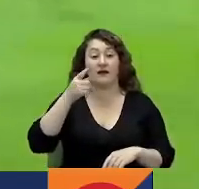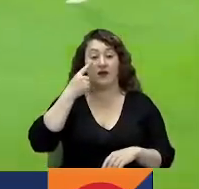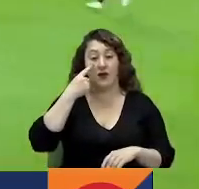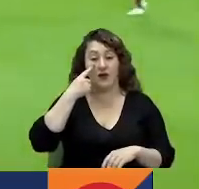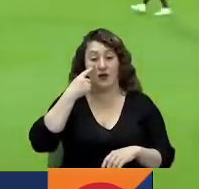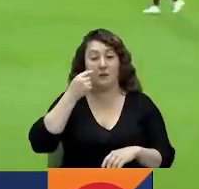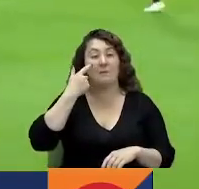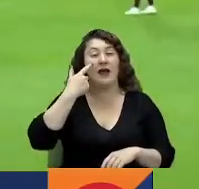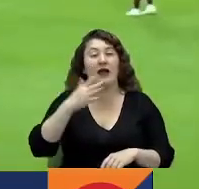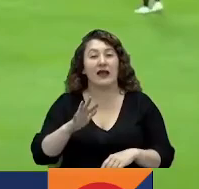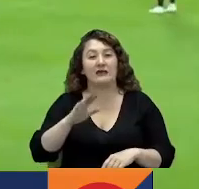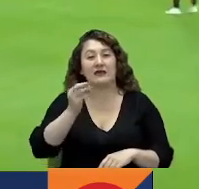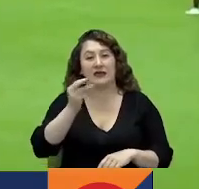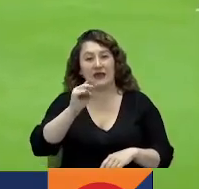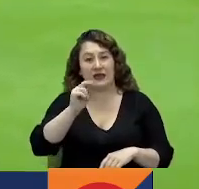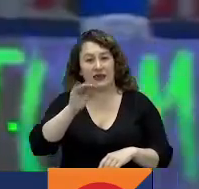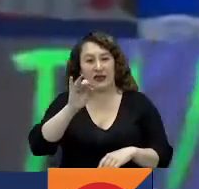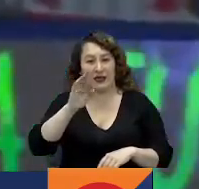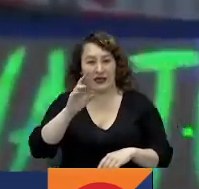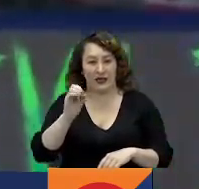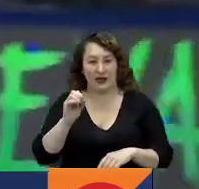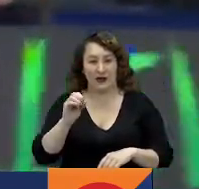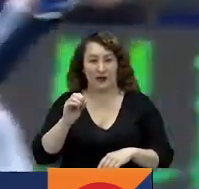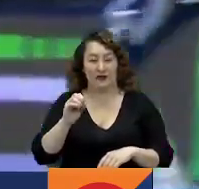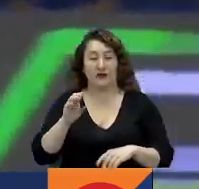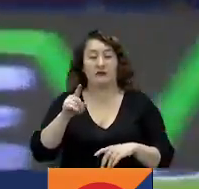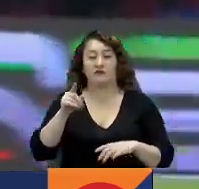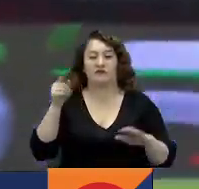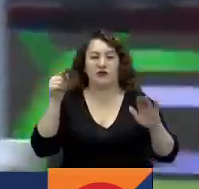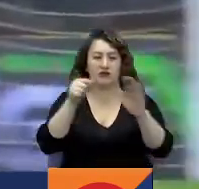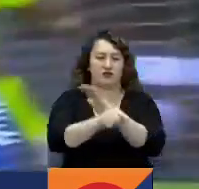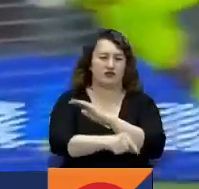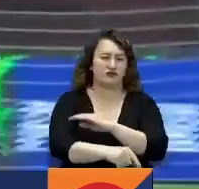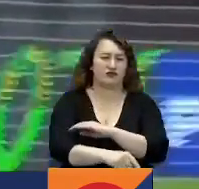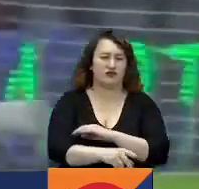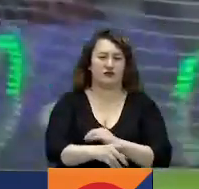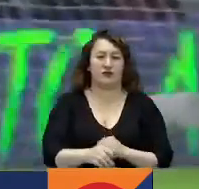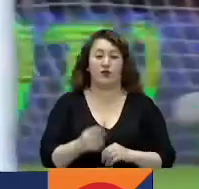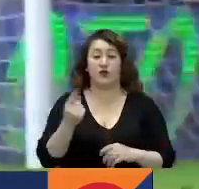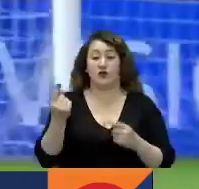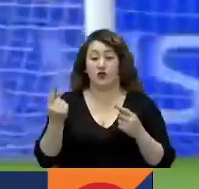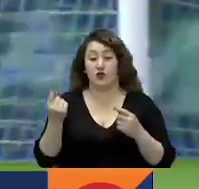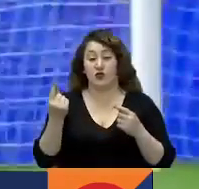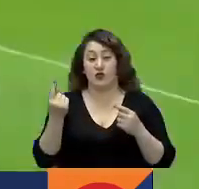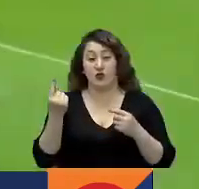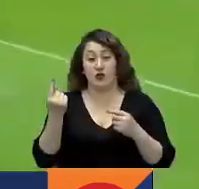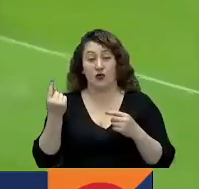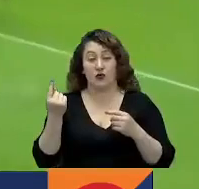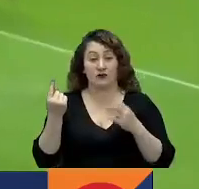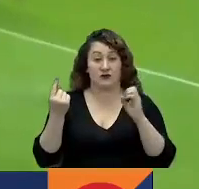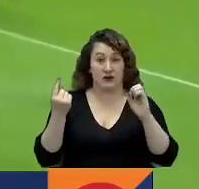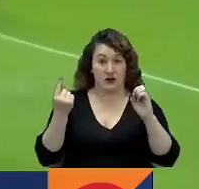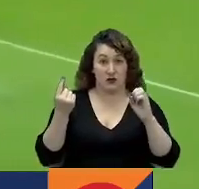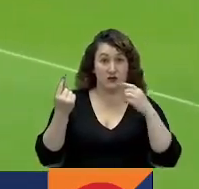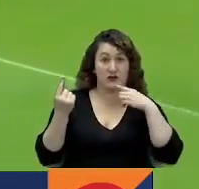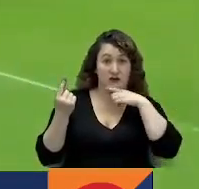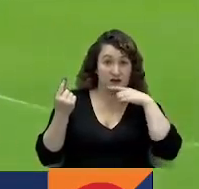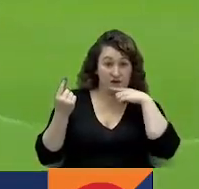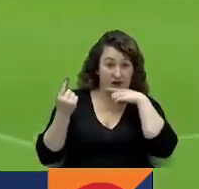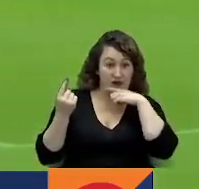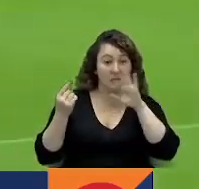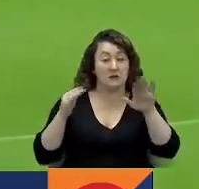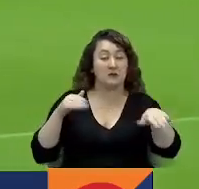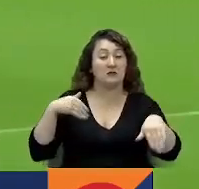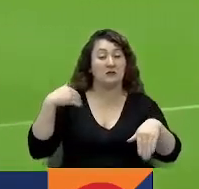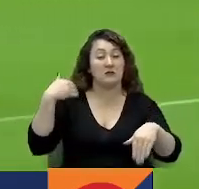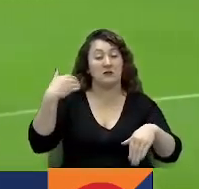Juan Fernando Quintero que no pudo estar. Y Vladimir Hernández rompe el arco de Silva para poner a Junior 1-0 contra Santa Fe. Posteriormente,